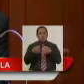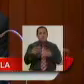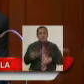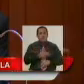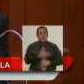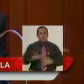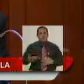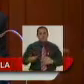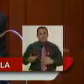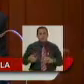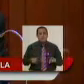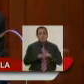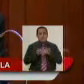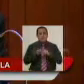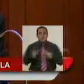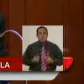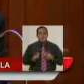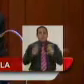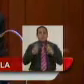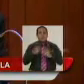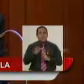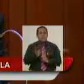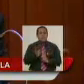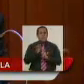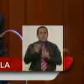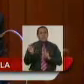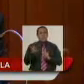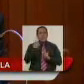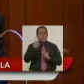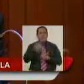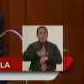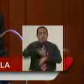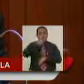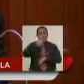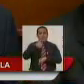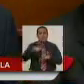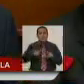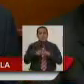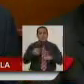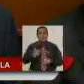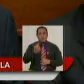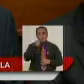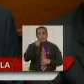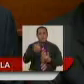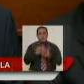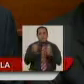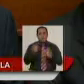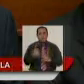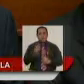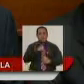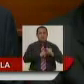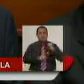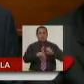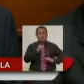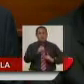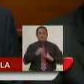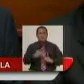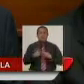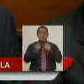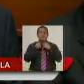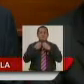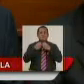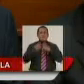Estado, en la recuperación del principio de autoridad, en la identificación de las amenazas a la seguridad